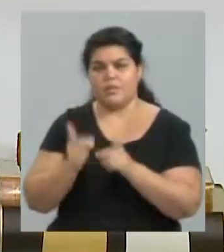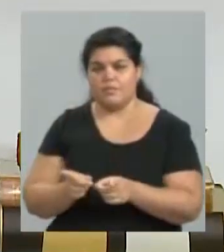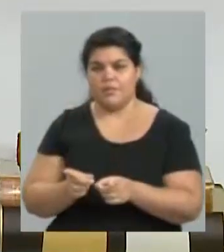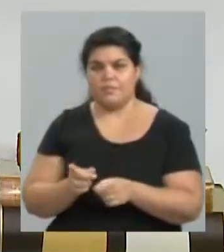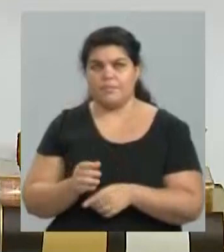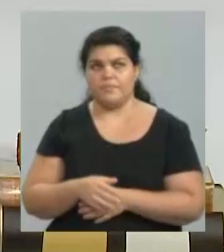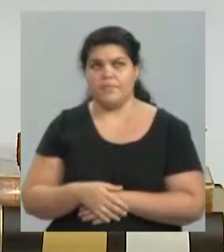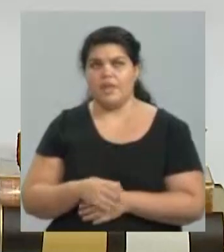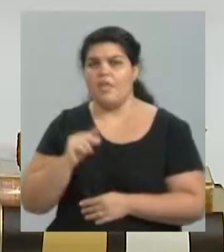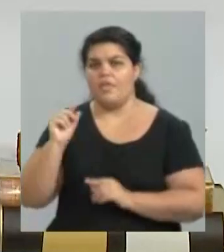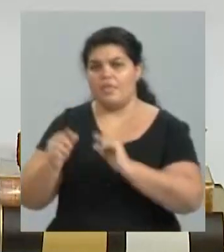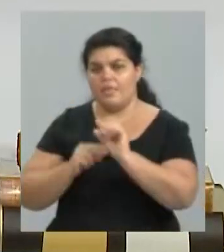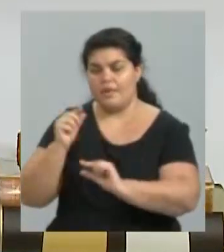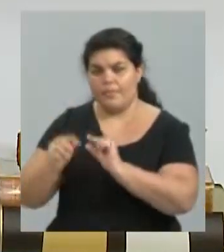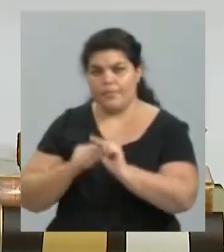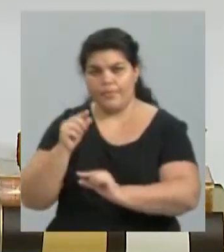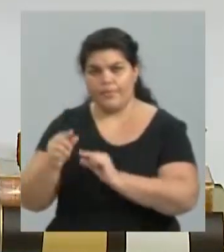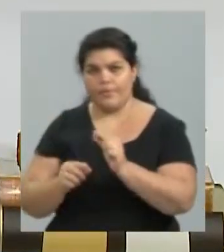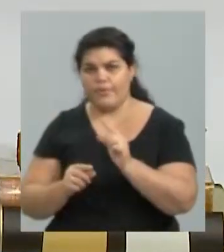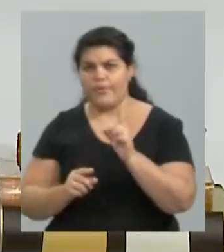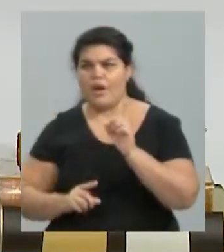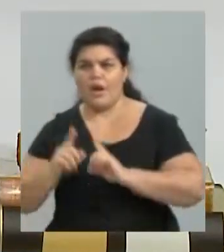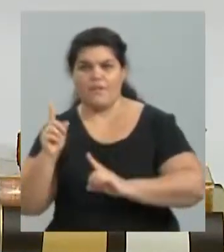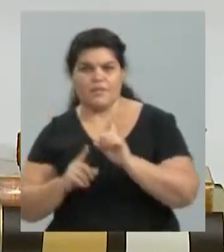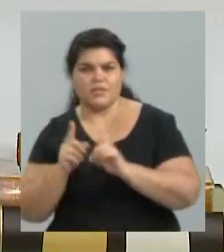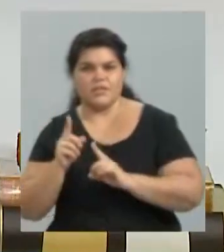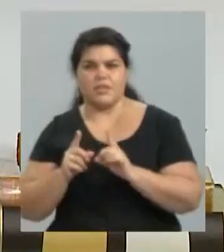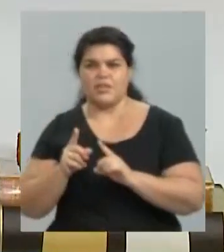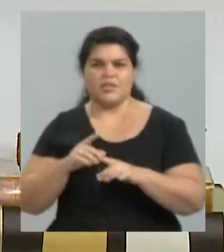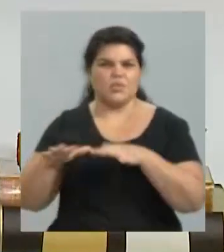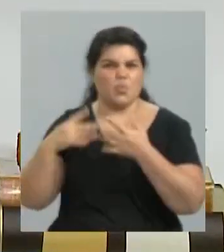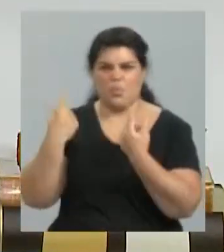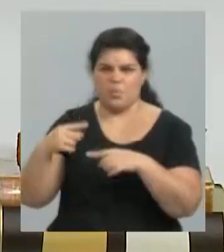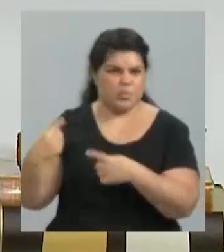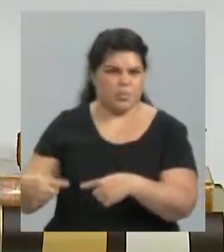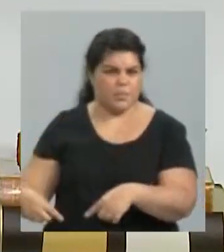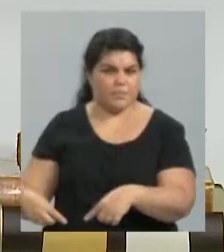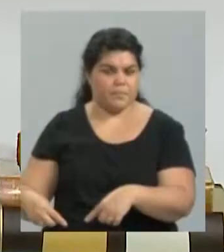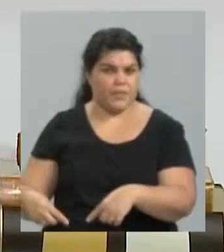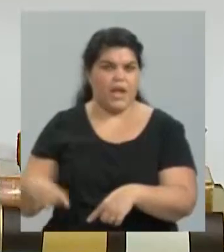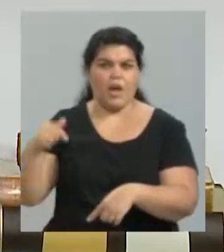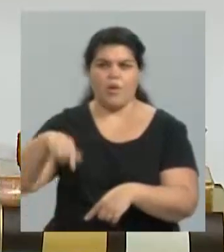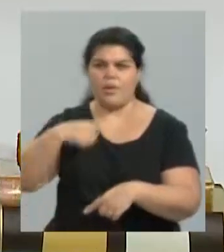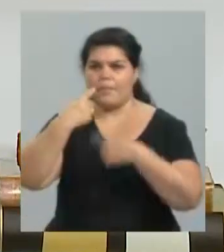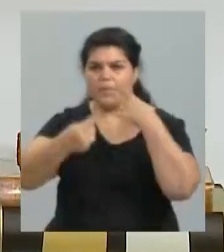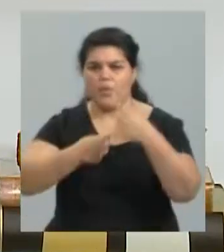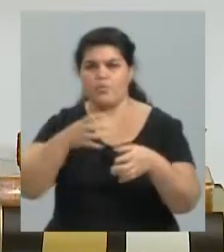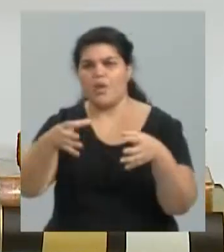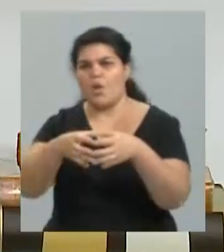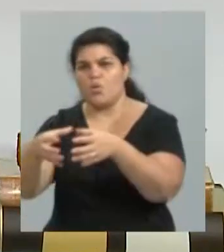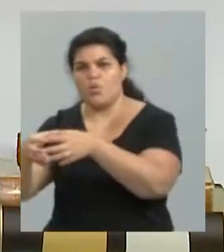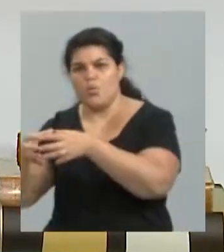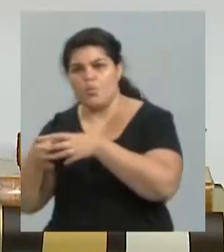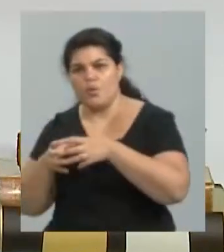seguramente van a ir surgiendo distintas situaciones. Pero yo quería hablar un poquito de lo que está sucediendo con los distintos colectivos